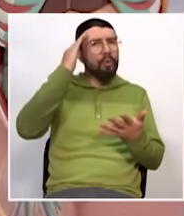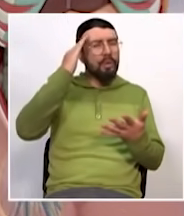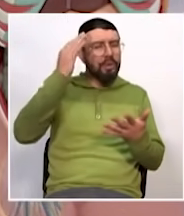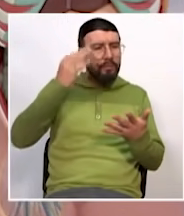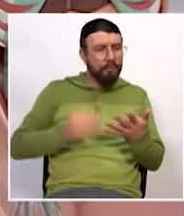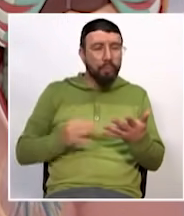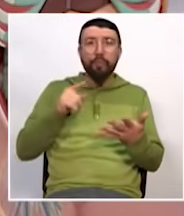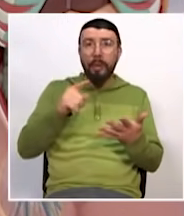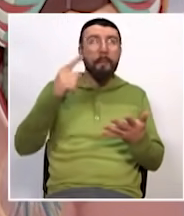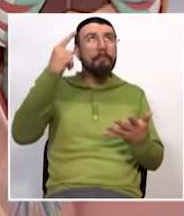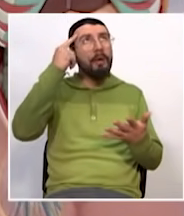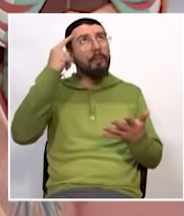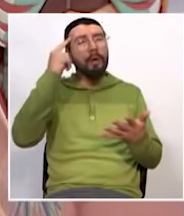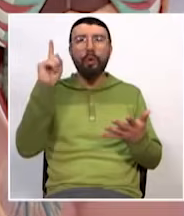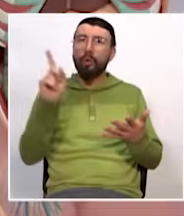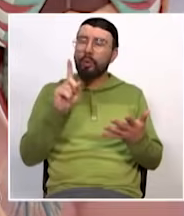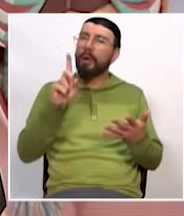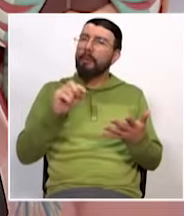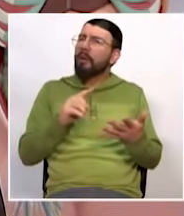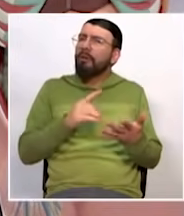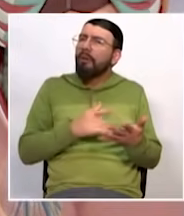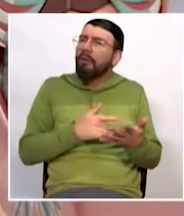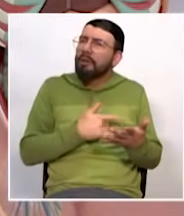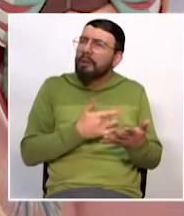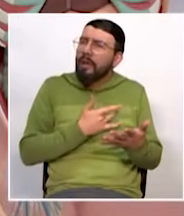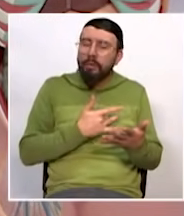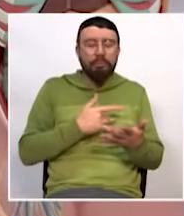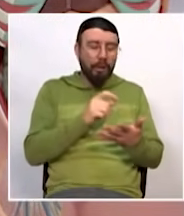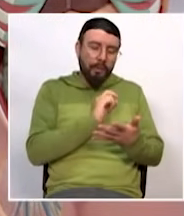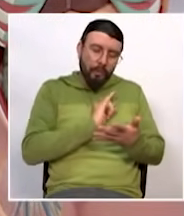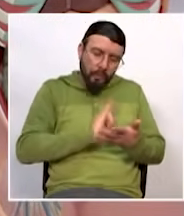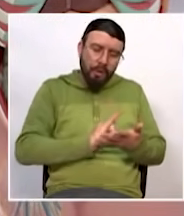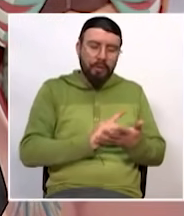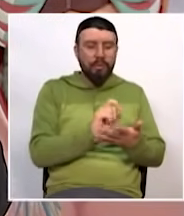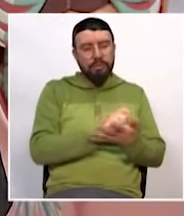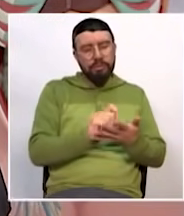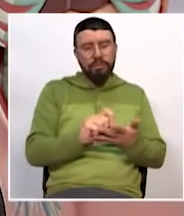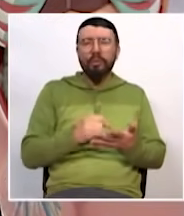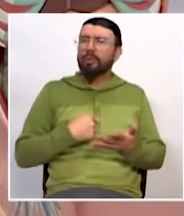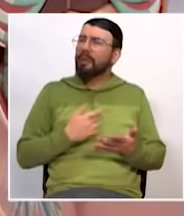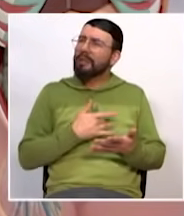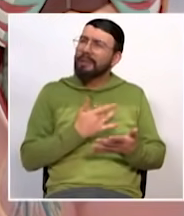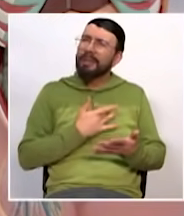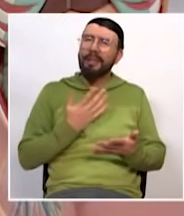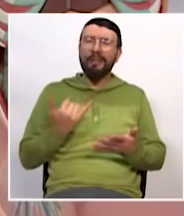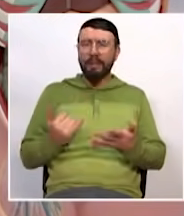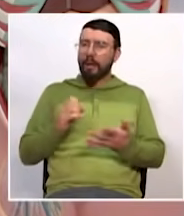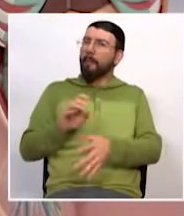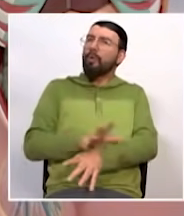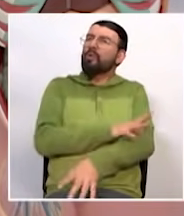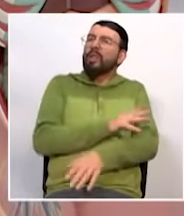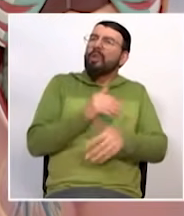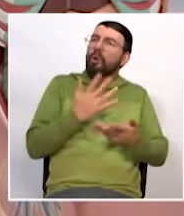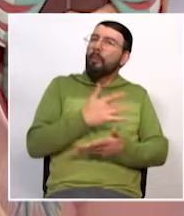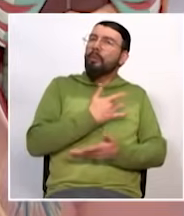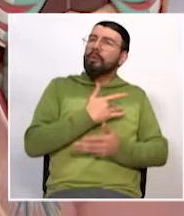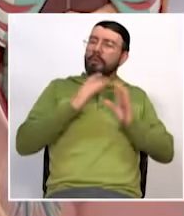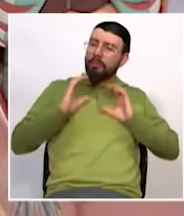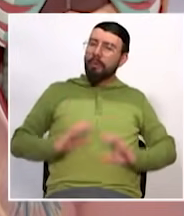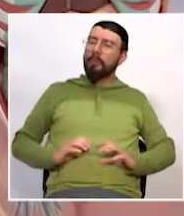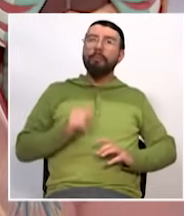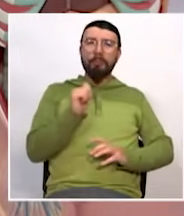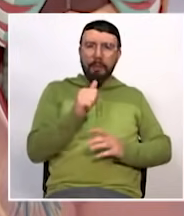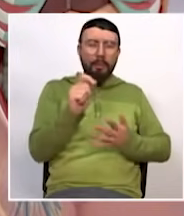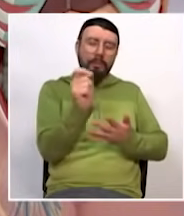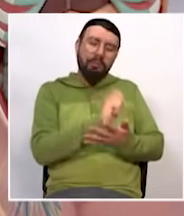que está pensando sino también de lo que está sintiendo en el cuerpo o sea de esas emociones como las siente en el cuerpo escriba